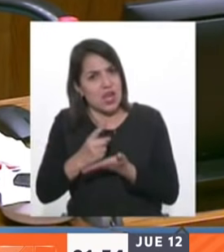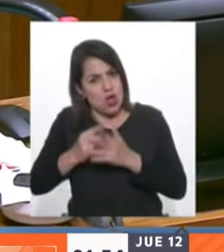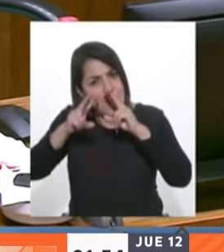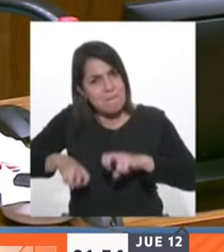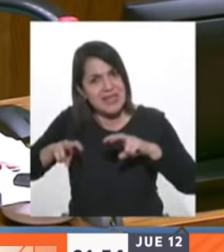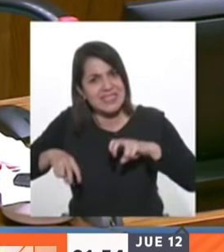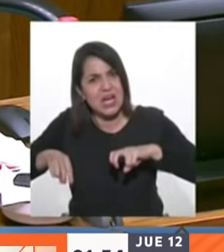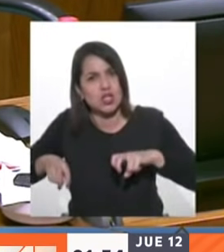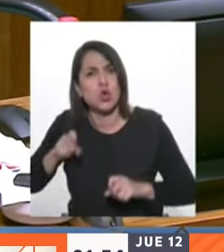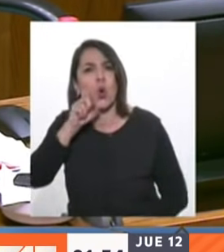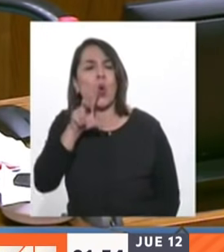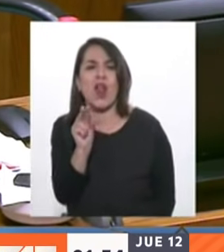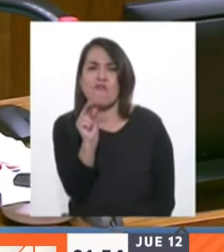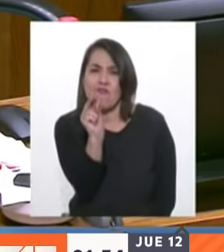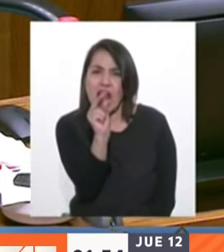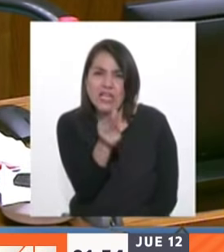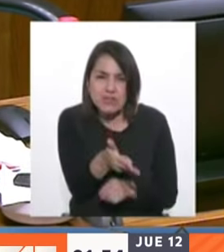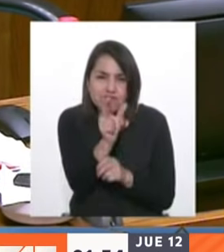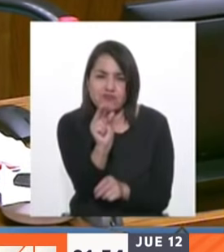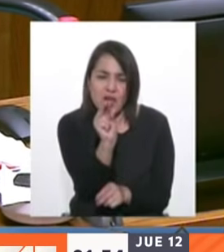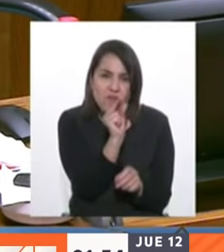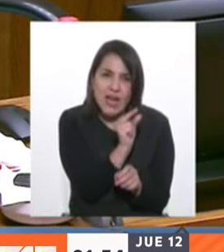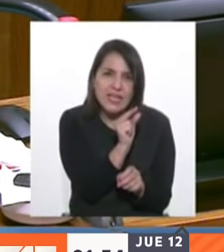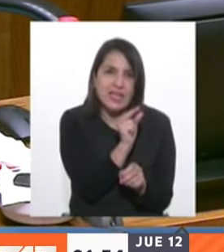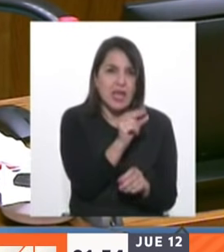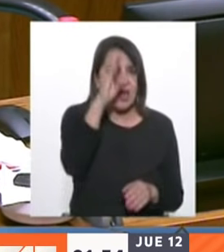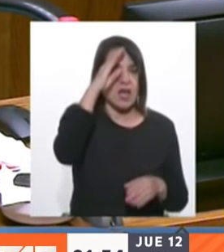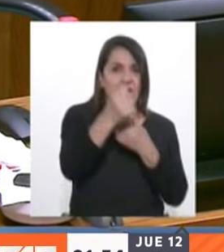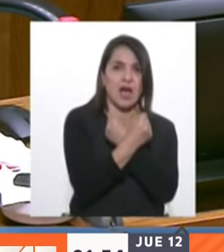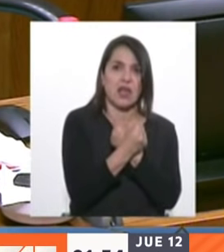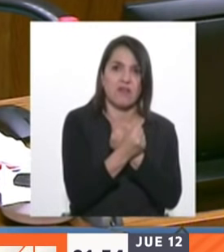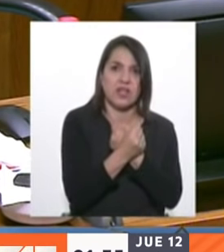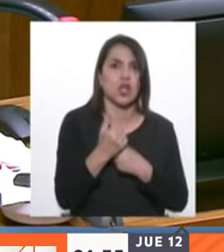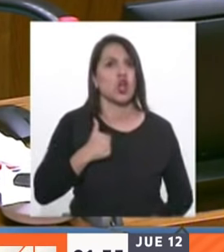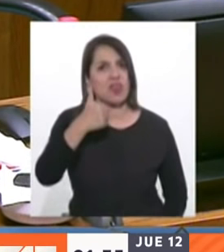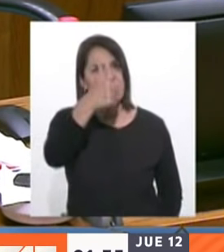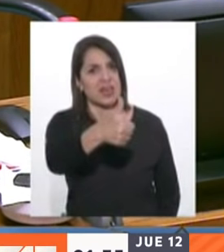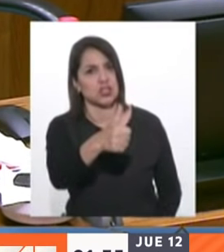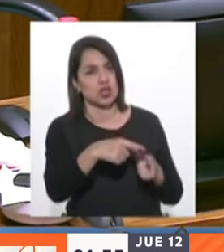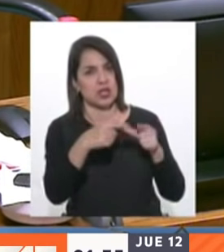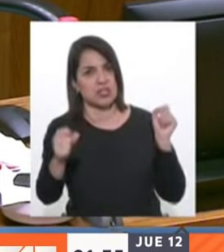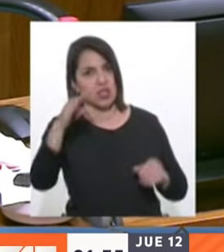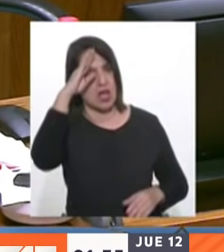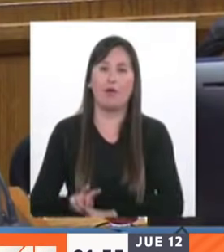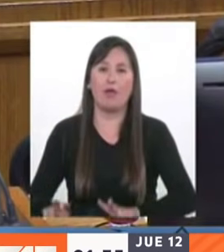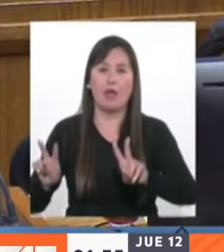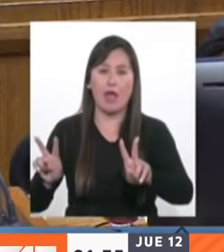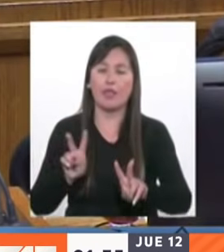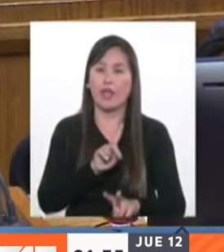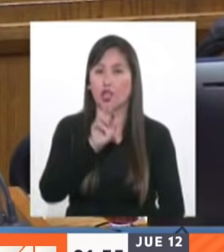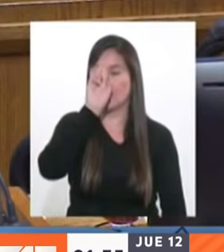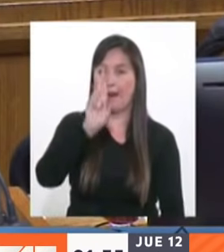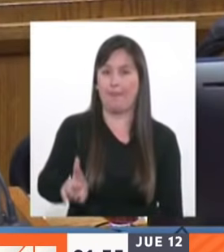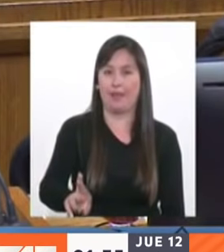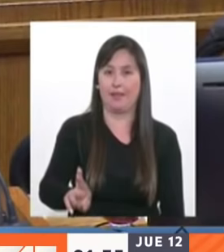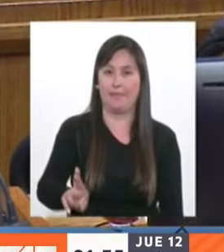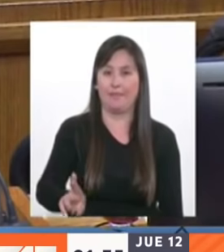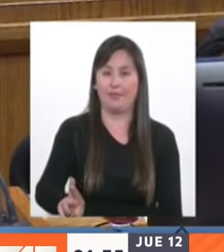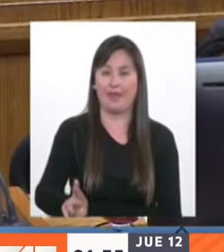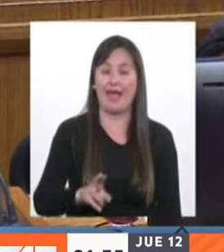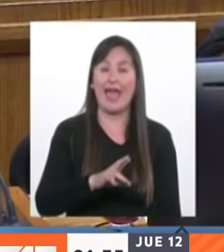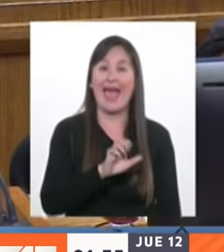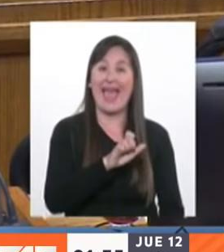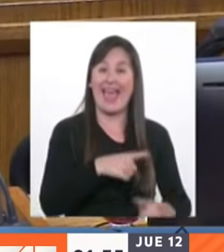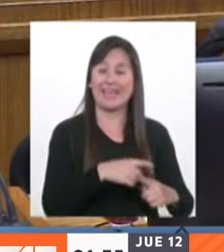responsabilidad le exigió el ministro del Interior al director nacional de Carabineros frente a las vulneraciones de protocolos? Validó y respaldó la